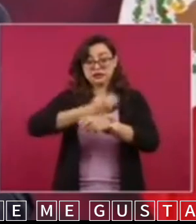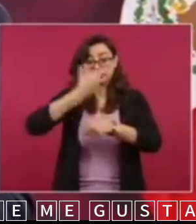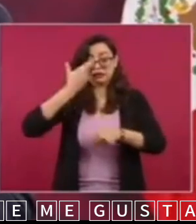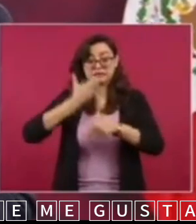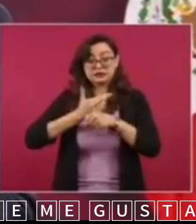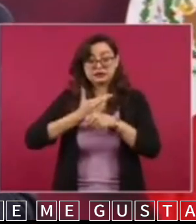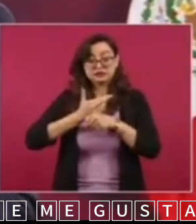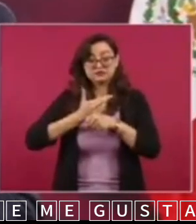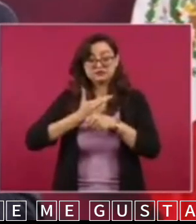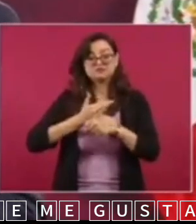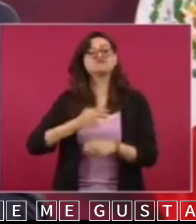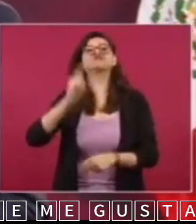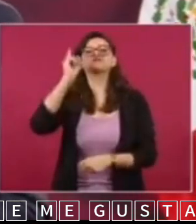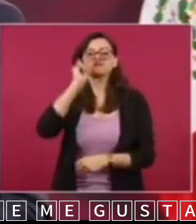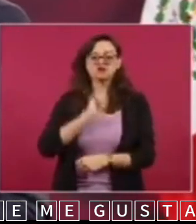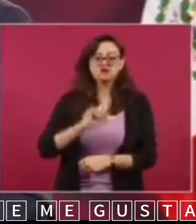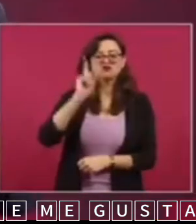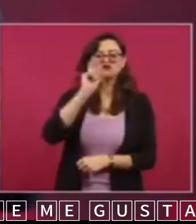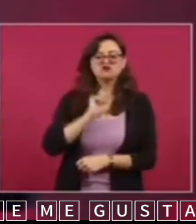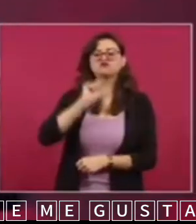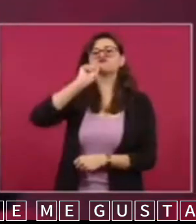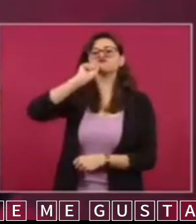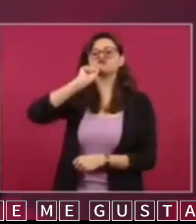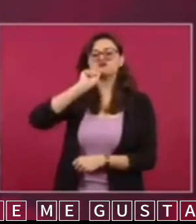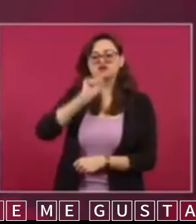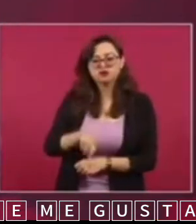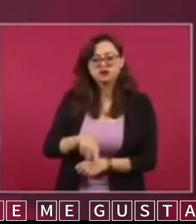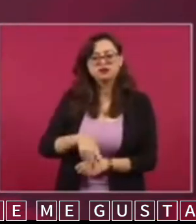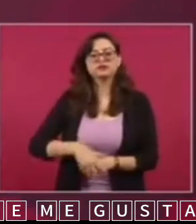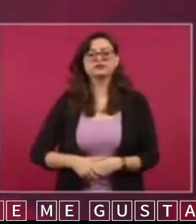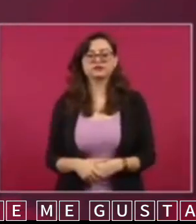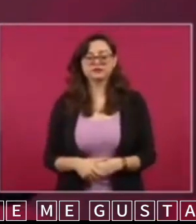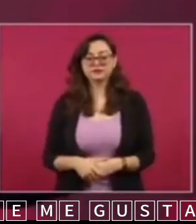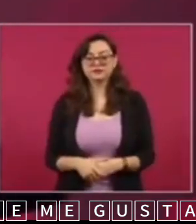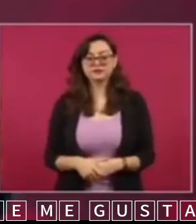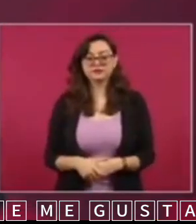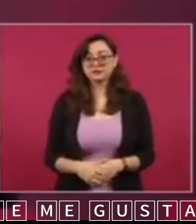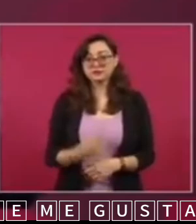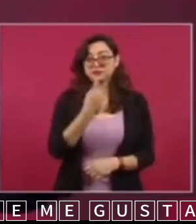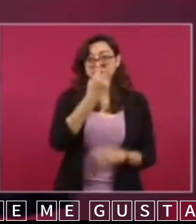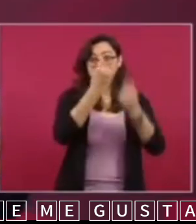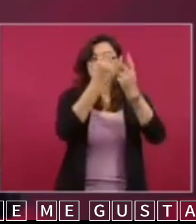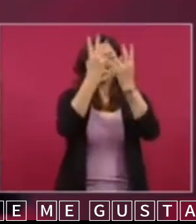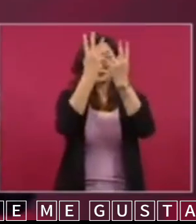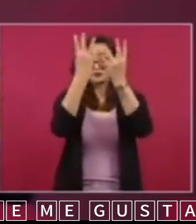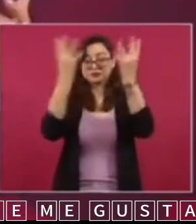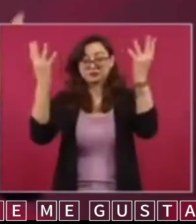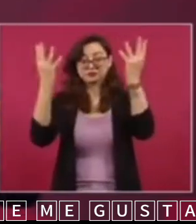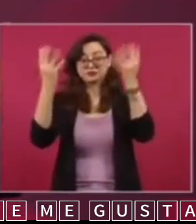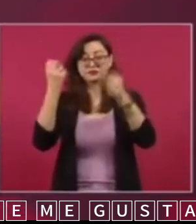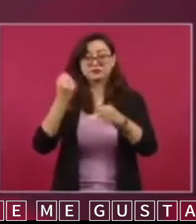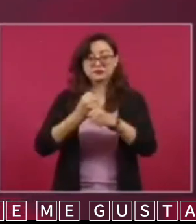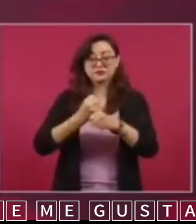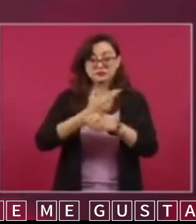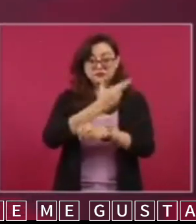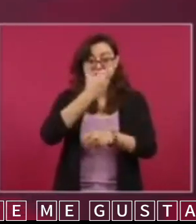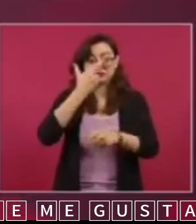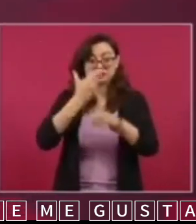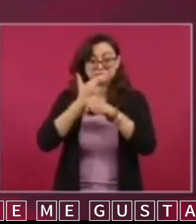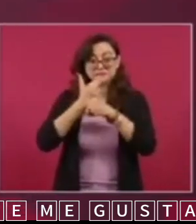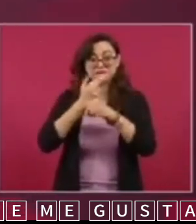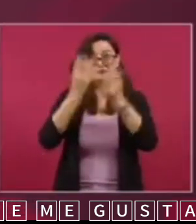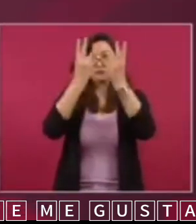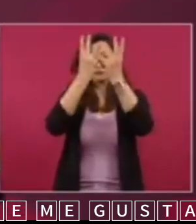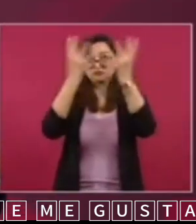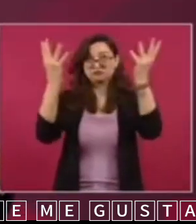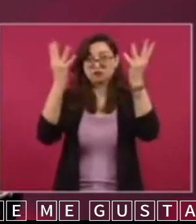del gabinete, pero abajo los que recogen los sentimientos de la